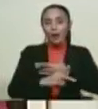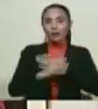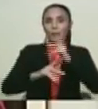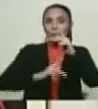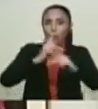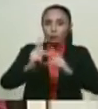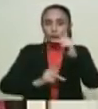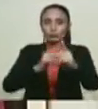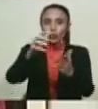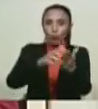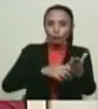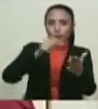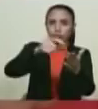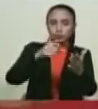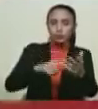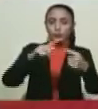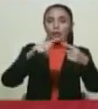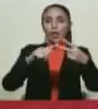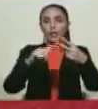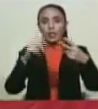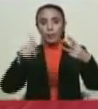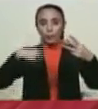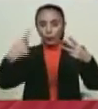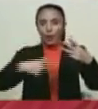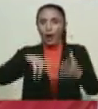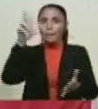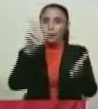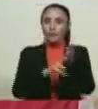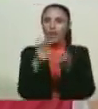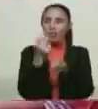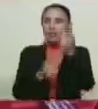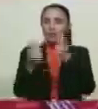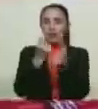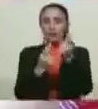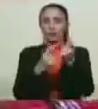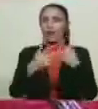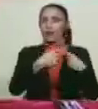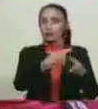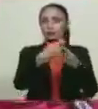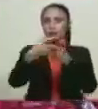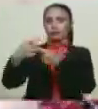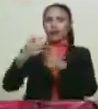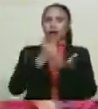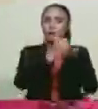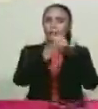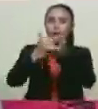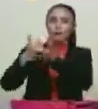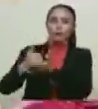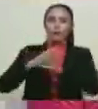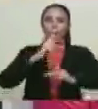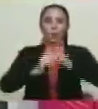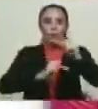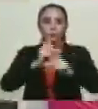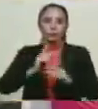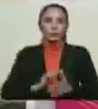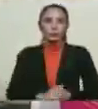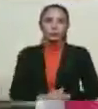necesarios en bolívares y en Petro para ir a un gran plan productivo en el campo venezolano.